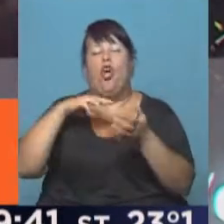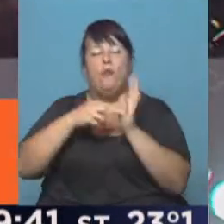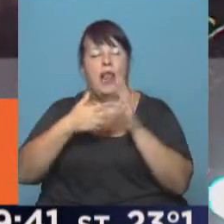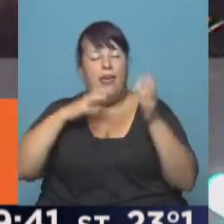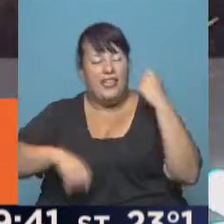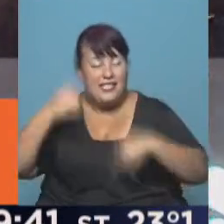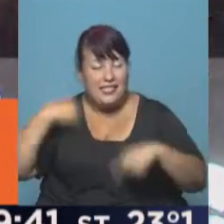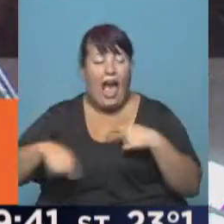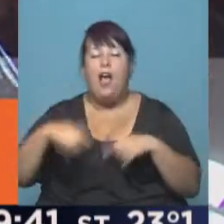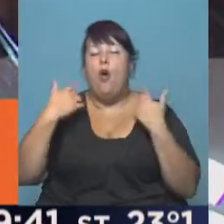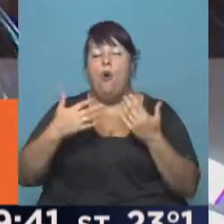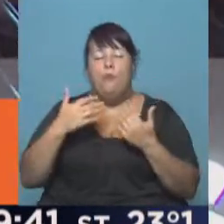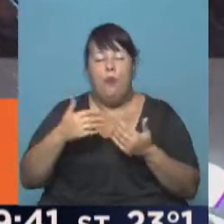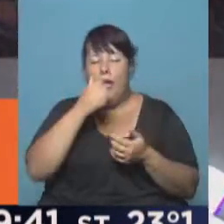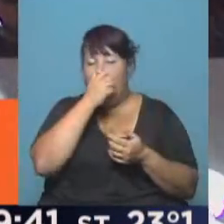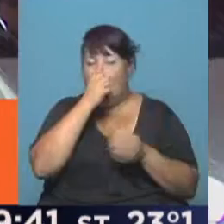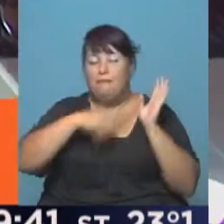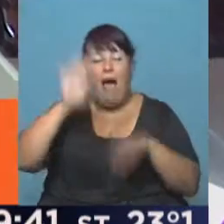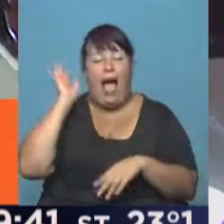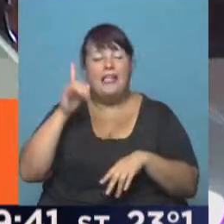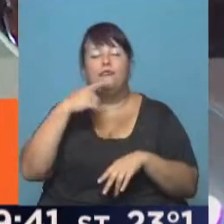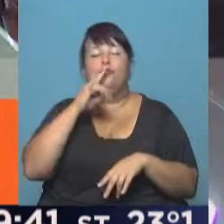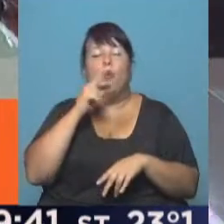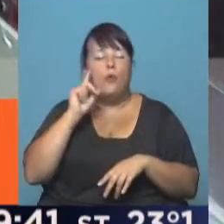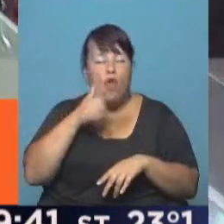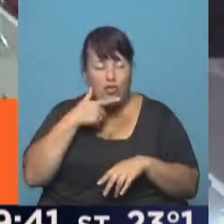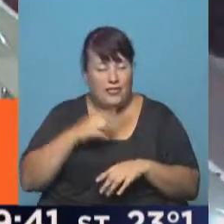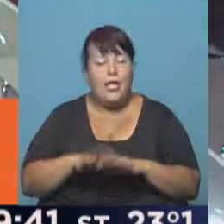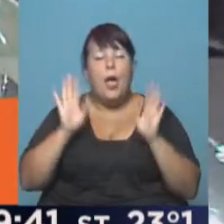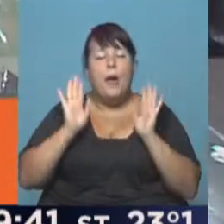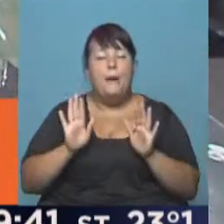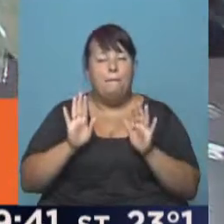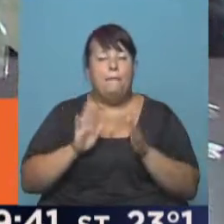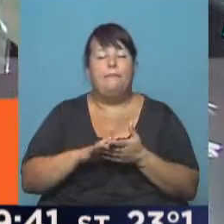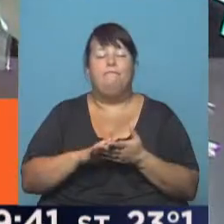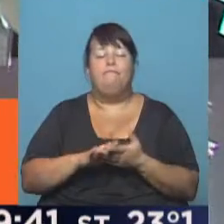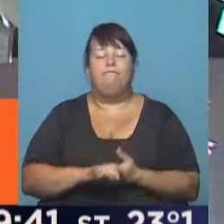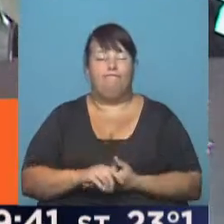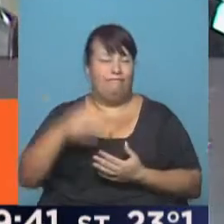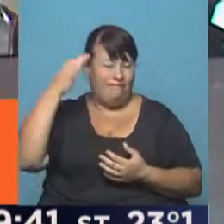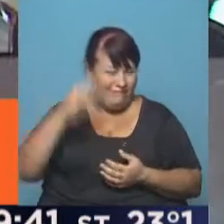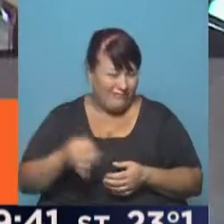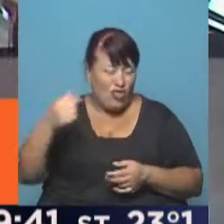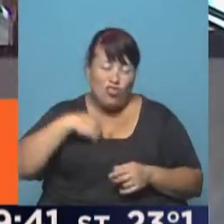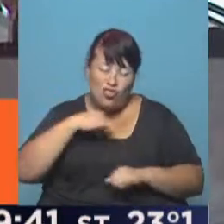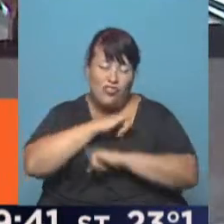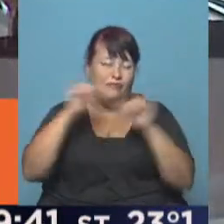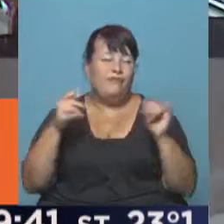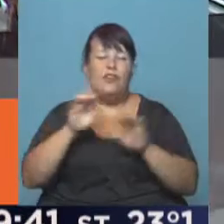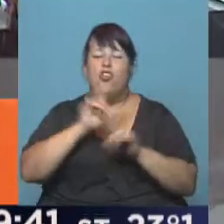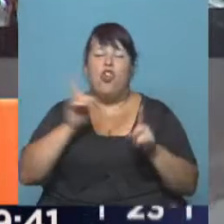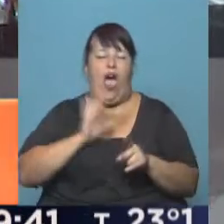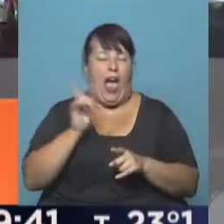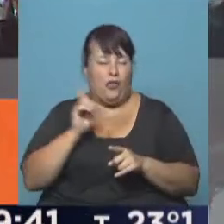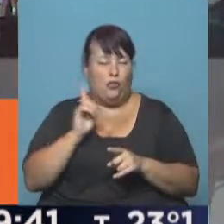inmunosuprimidos que pueden tener con mayor frecuencia tuberculosis. Pero en realidad yo lo que quiero es no asustar